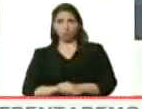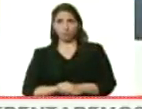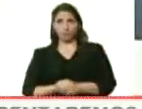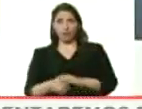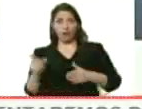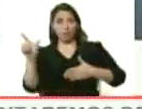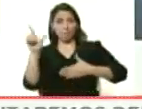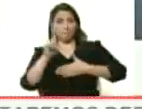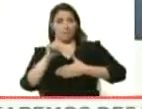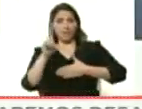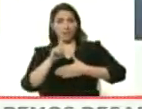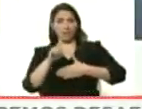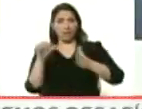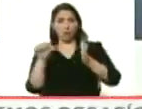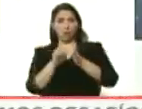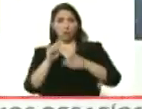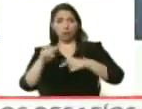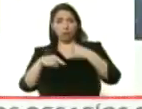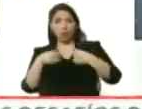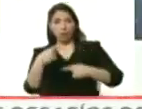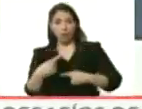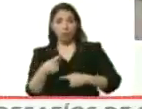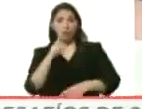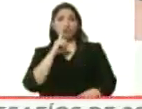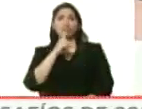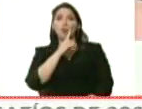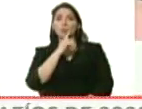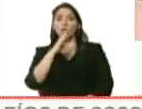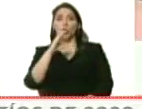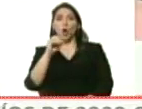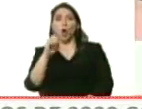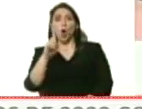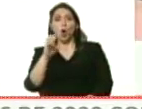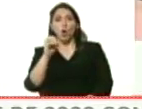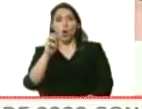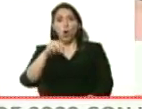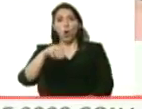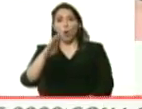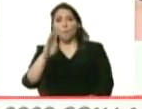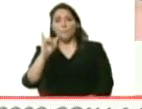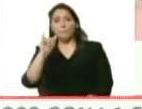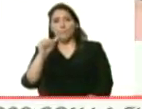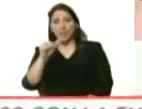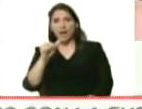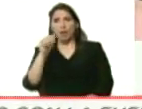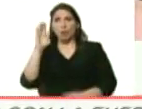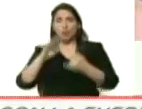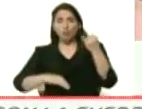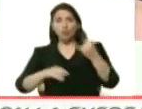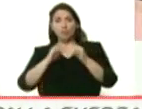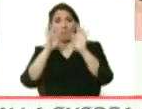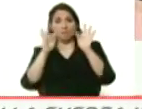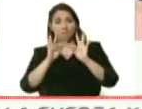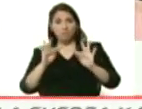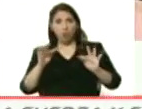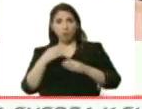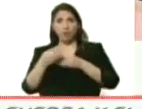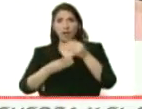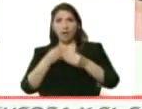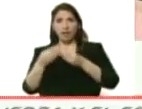América, donde después se puso Colombia, figurando de este último modo en la edición oficial hecha en Caracas